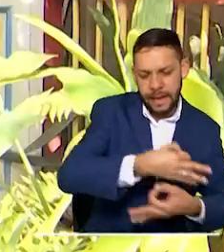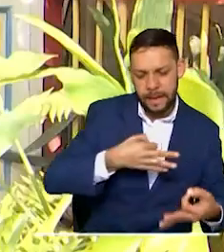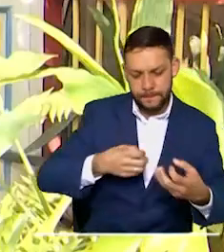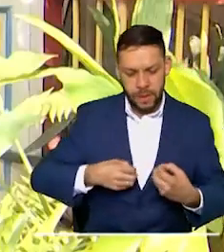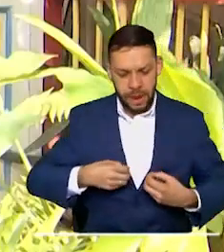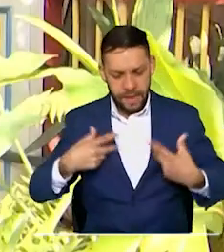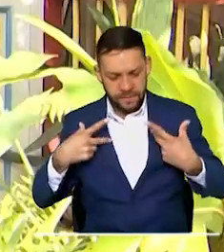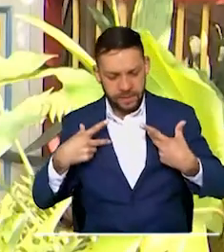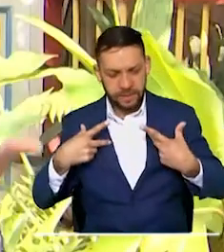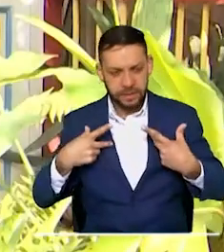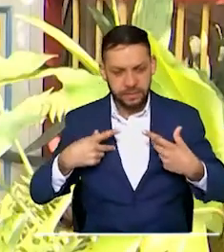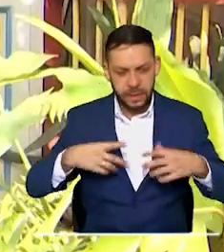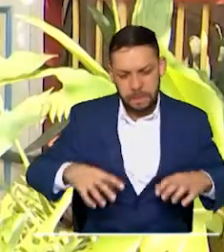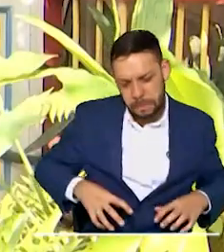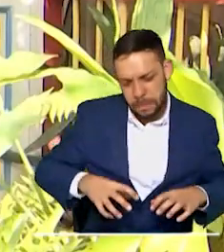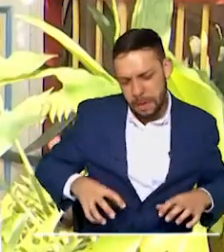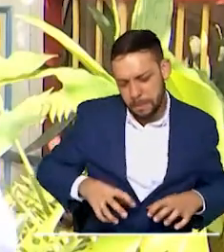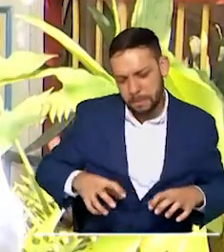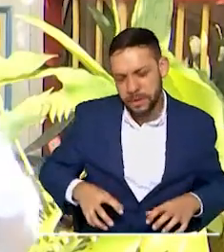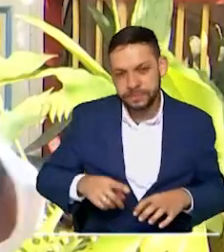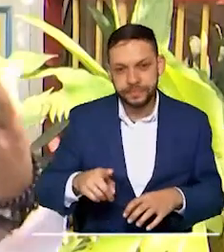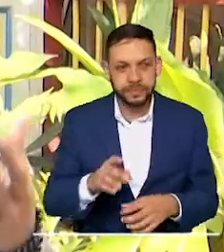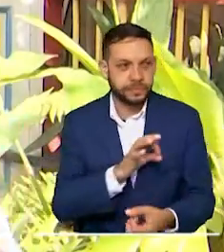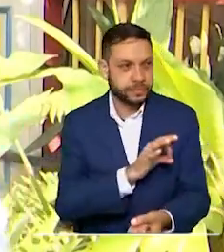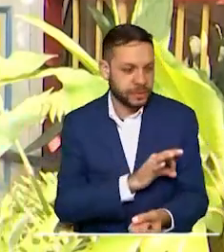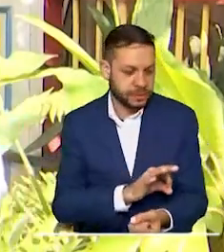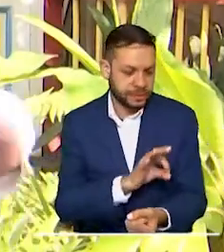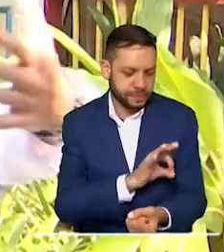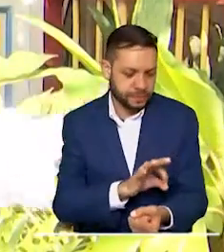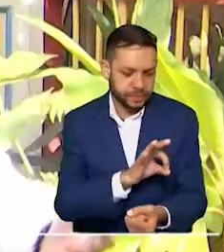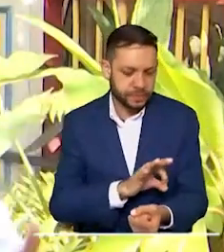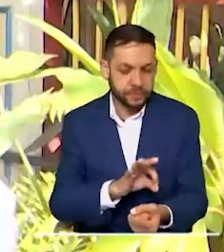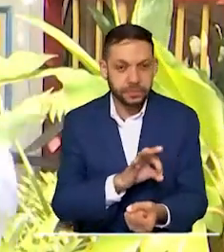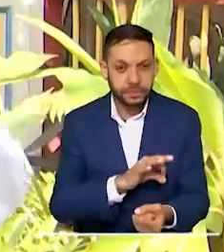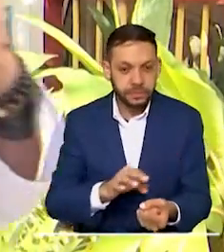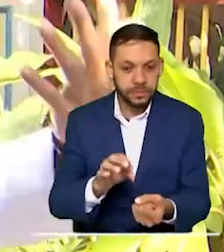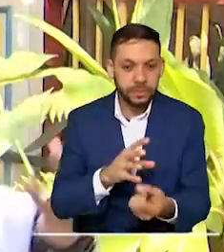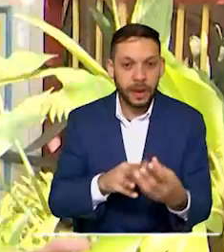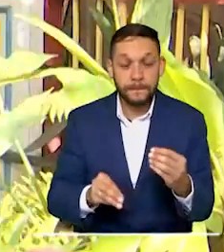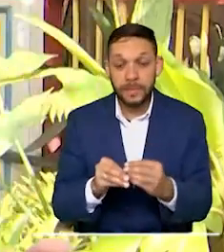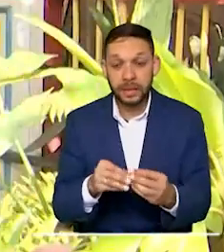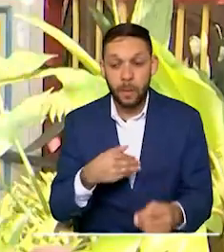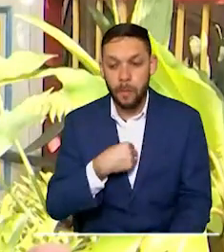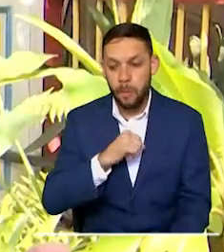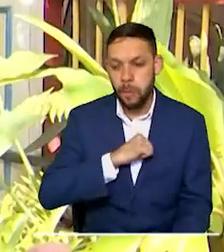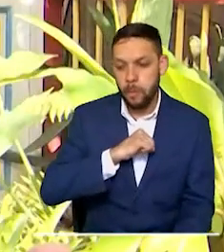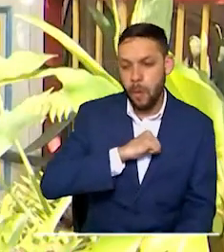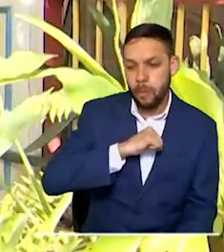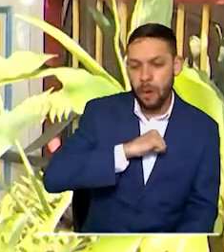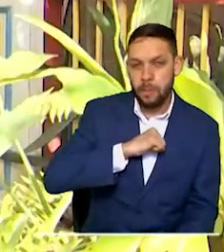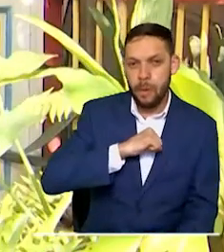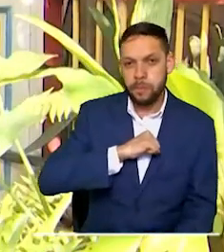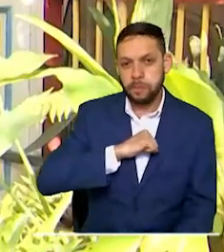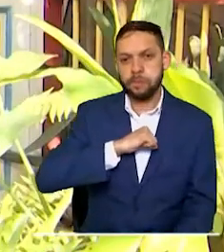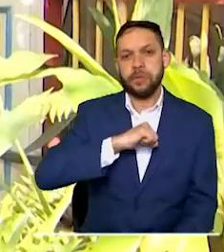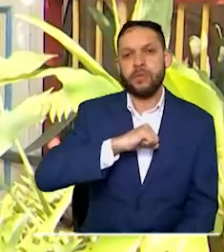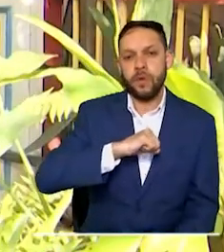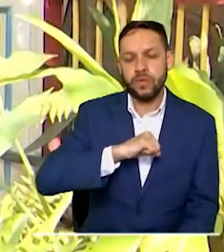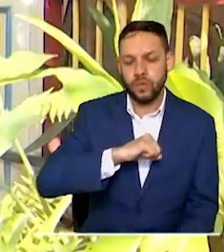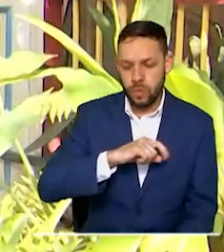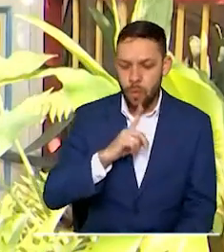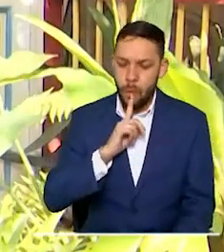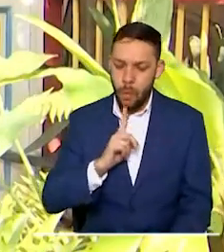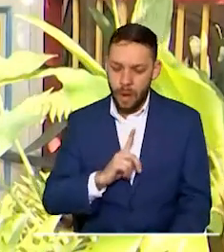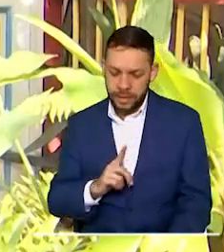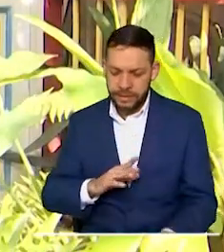mejorar. Si yo tengo un colesterol alto, no me preocupo porque me va a dar un infarto y porque me voy a enfermar. Me ocupo